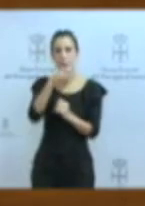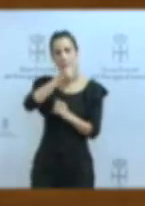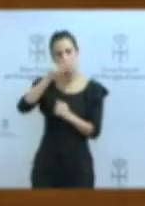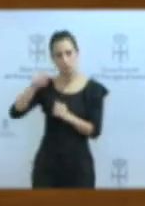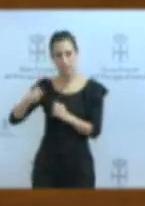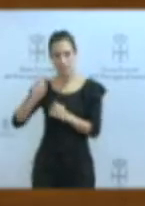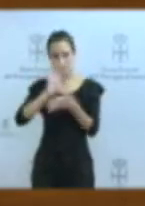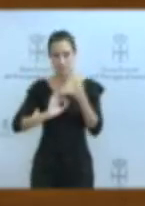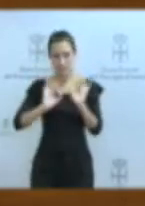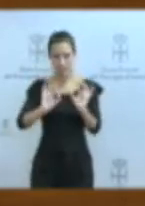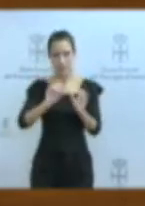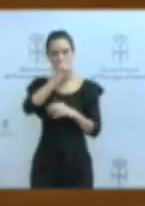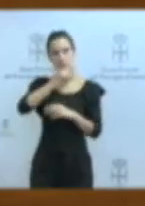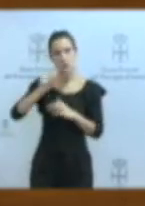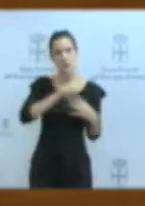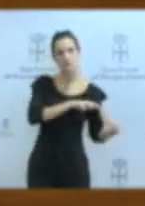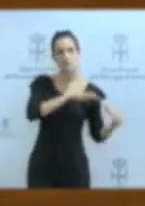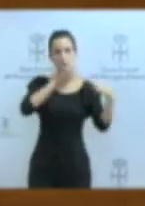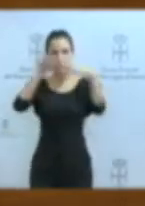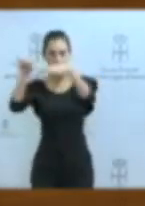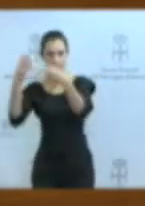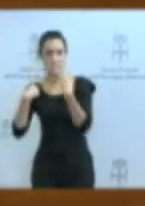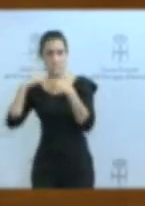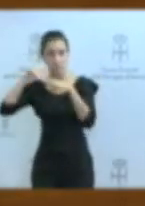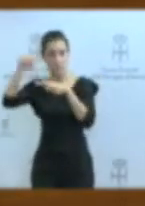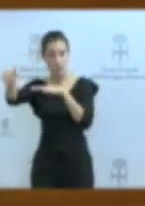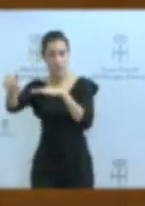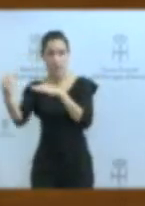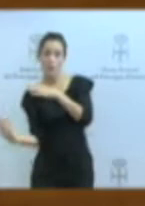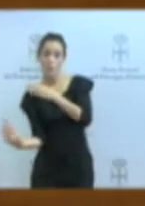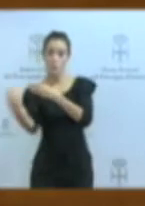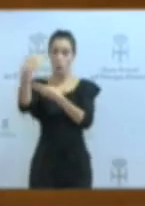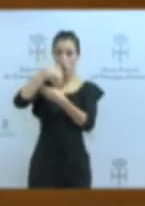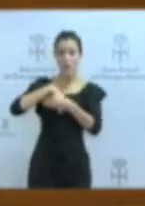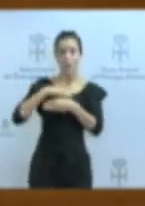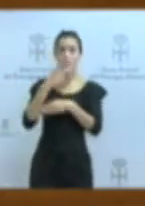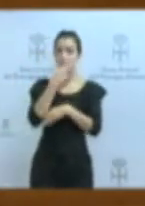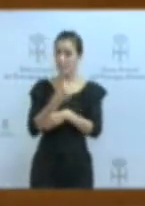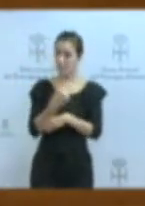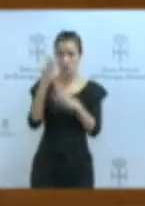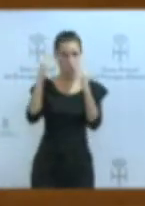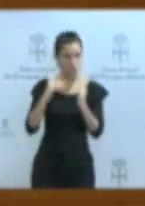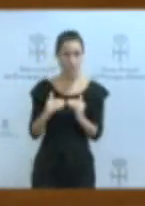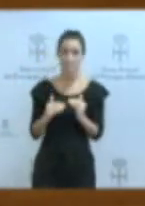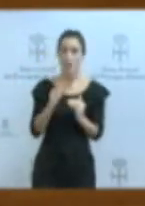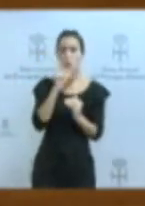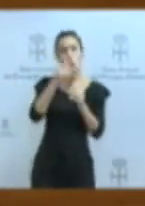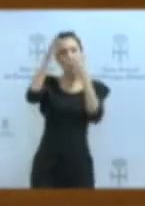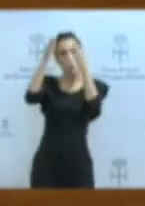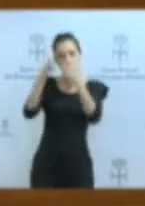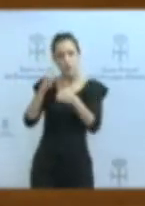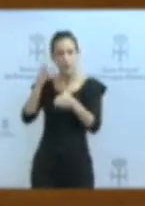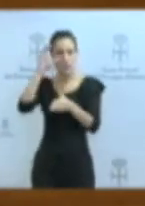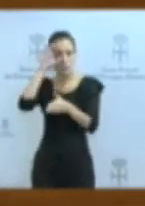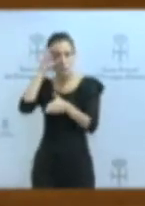puedan tener más fácil el acceso a Asturias. No las están escuchando, no están escuchando una demanda social que tiene más de 10.000 firmas en este momento, no están escuchando las